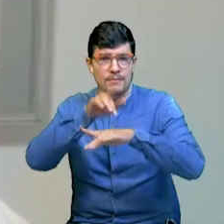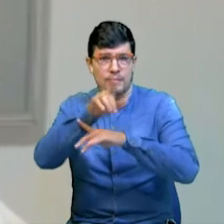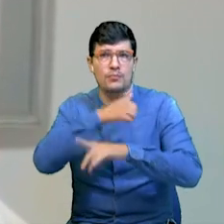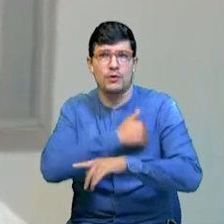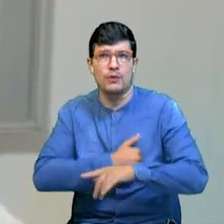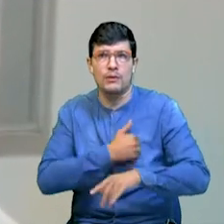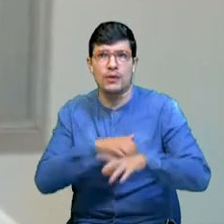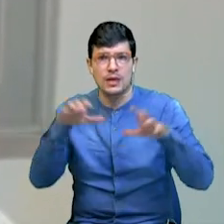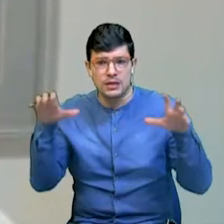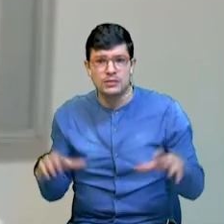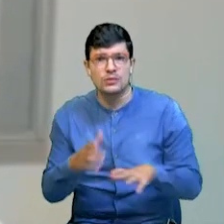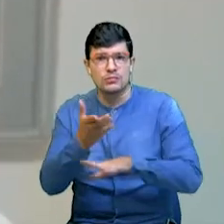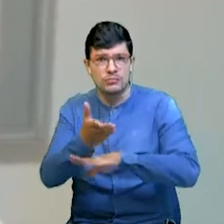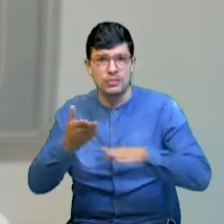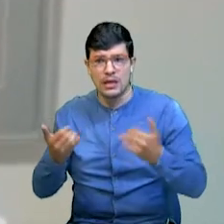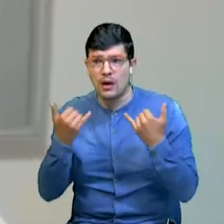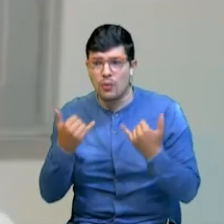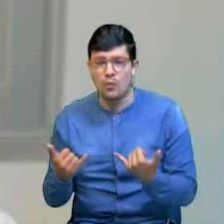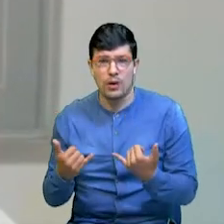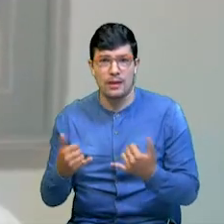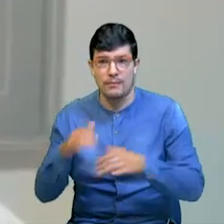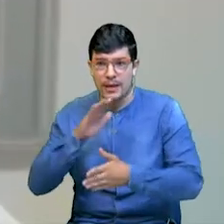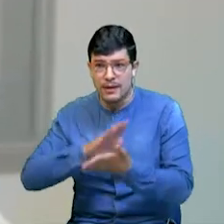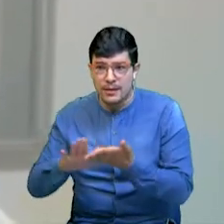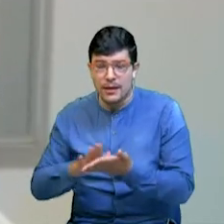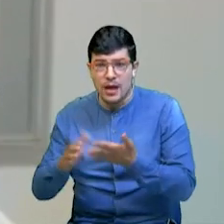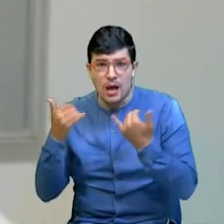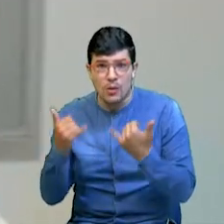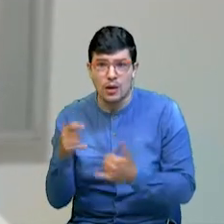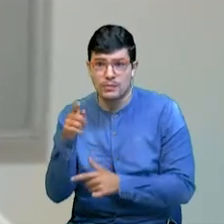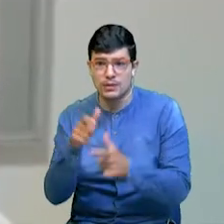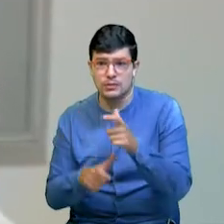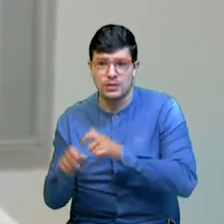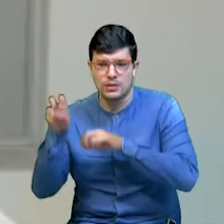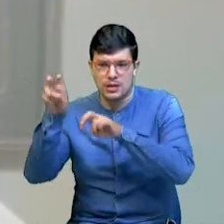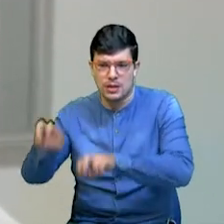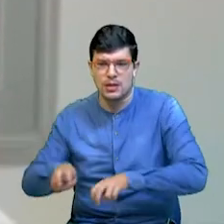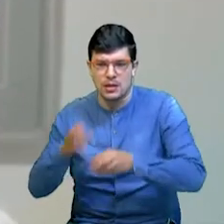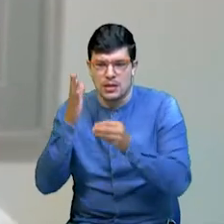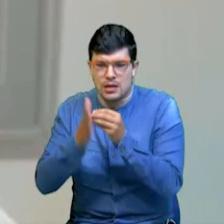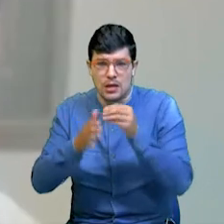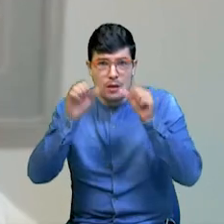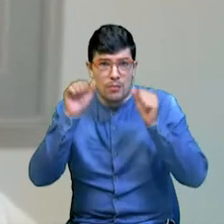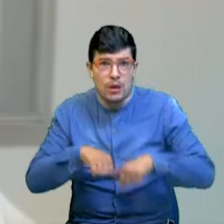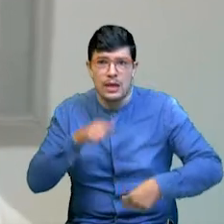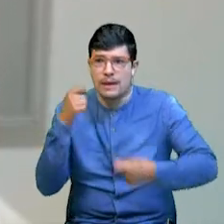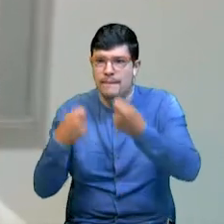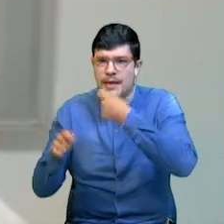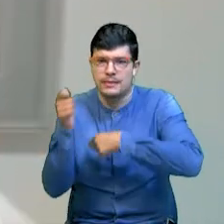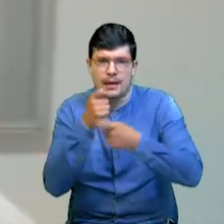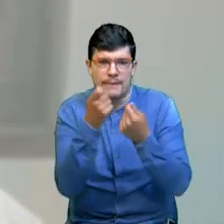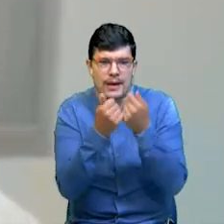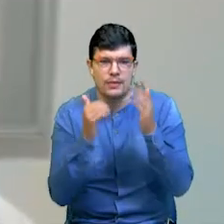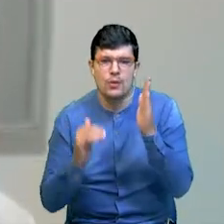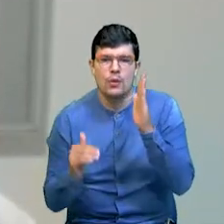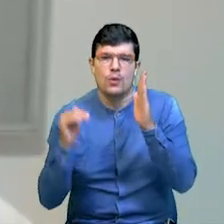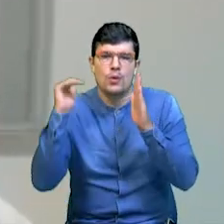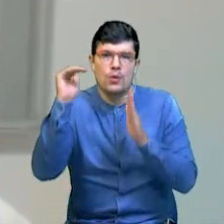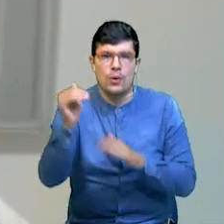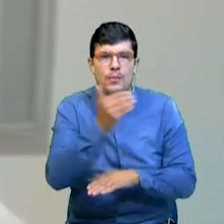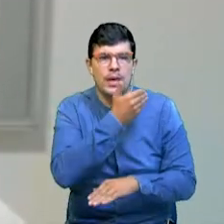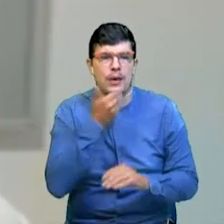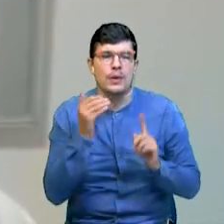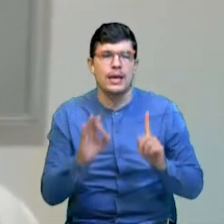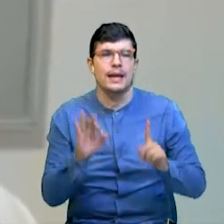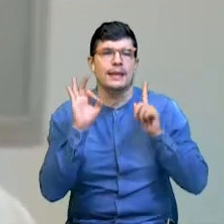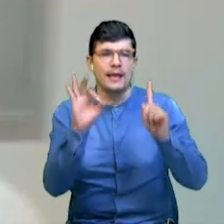actuación que permita que en este momento los productores de cebolla vendan su producto a un buen precio y mejore su